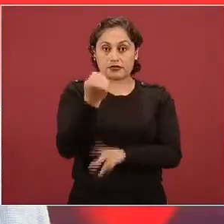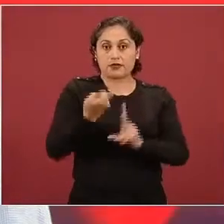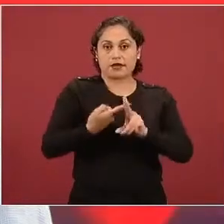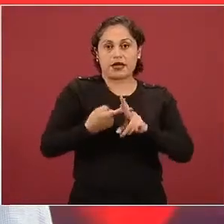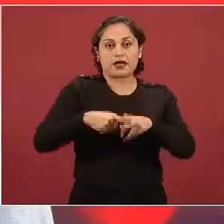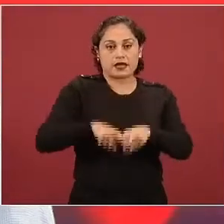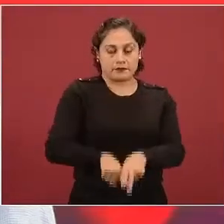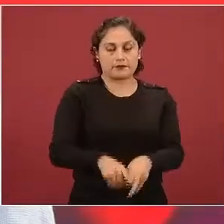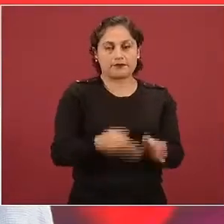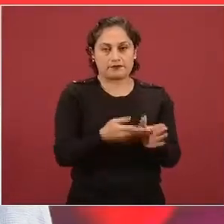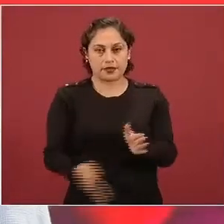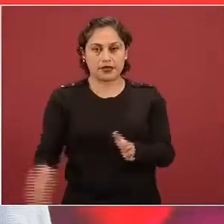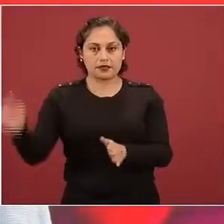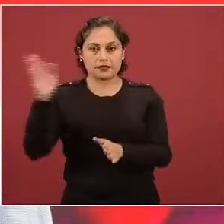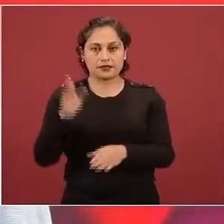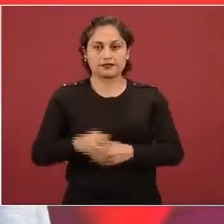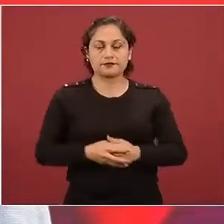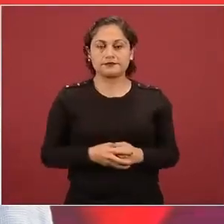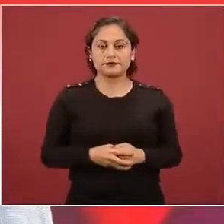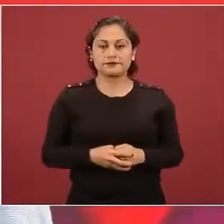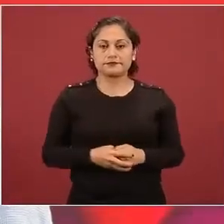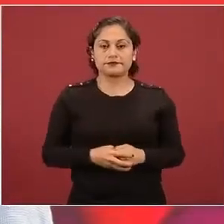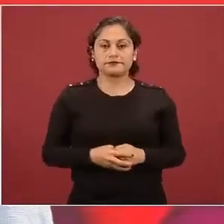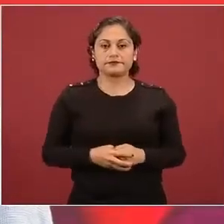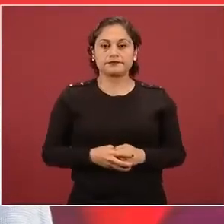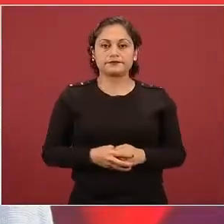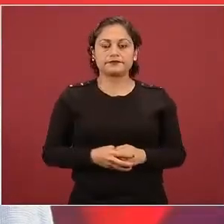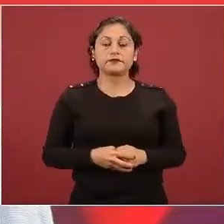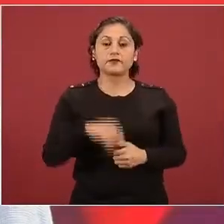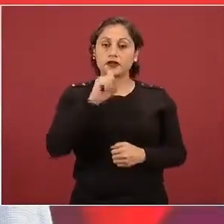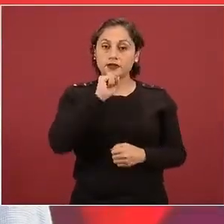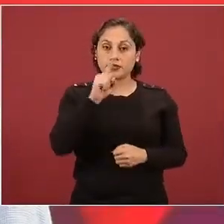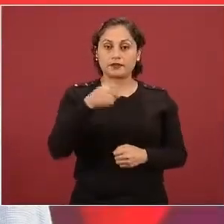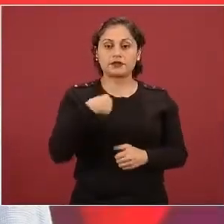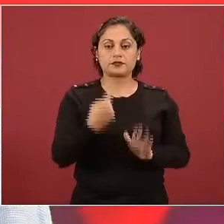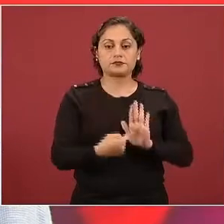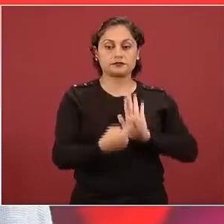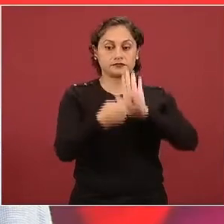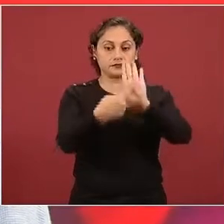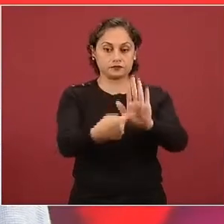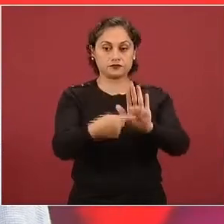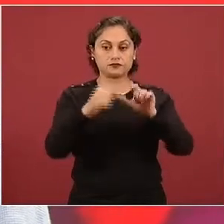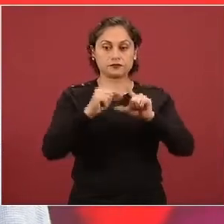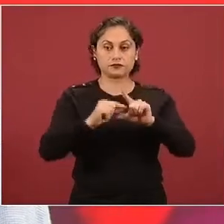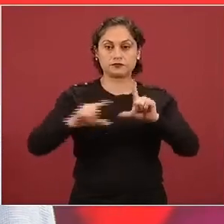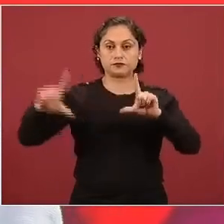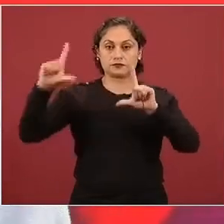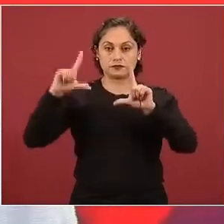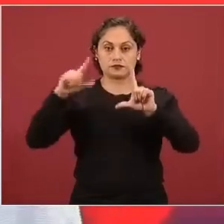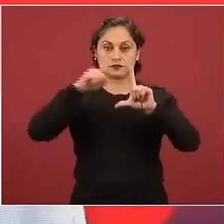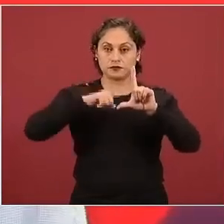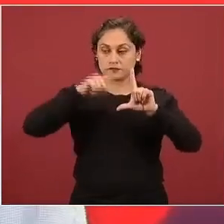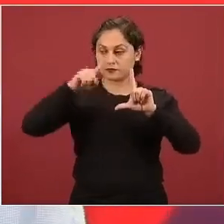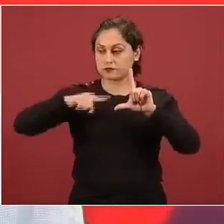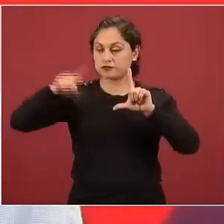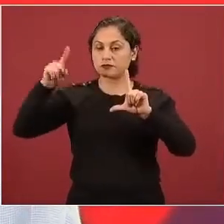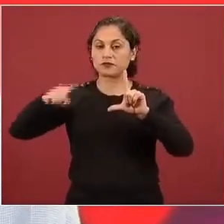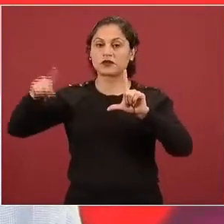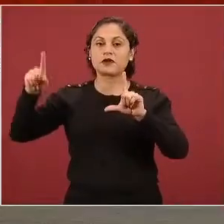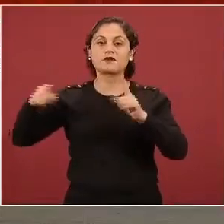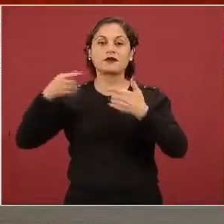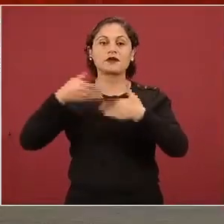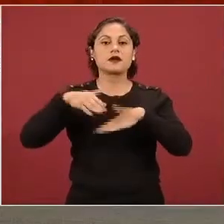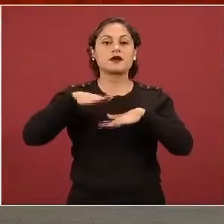empieza la semana 39 del año, y la gráfica que presentaré con la síntesis de la curva epidémica